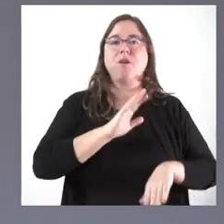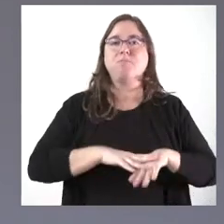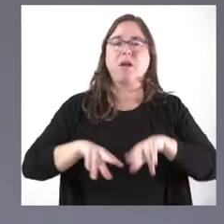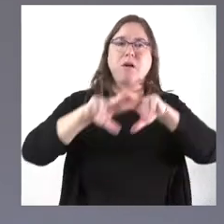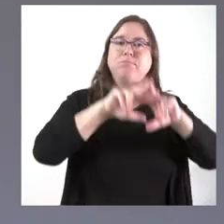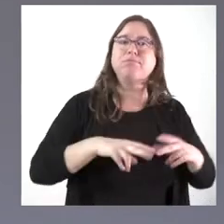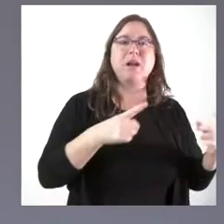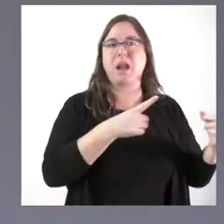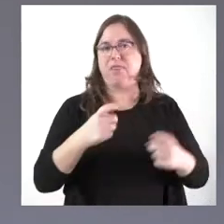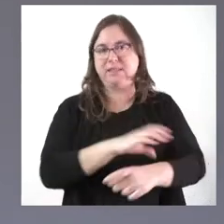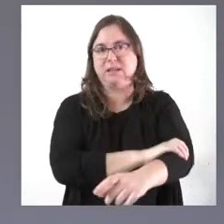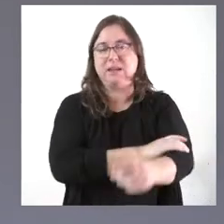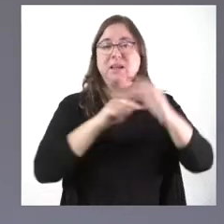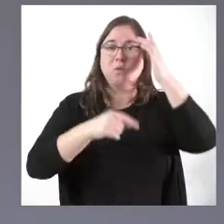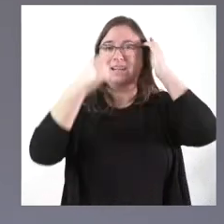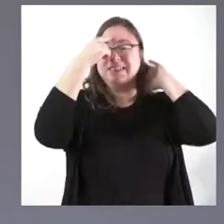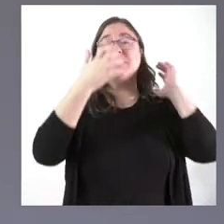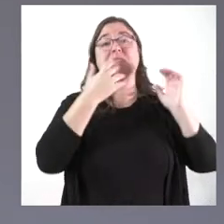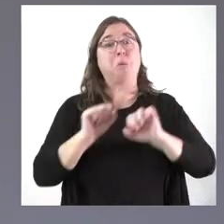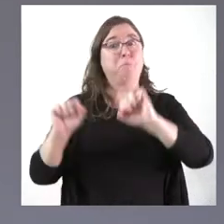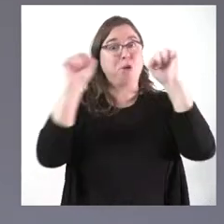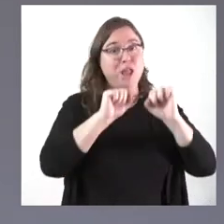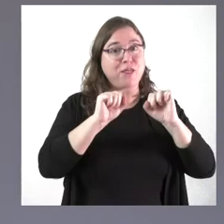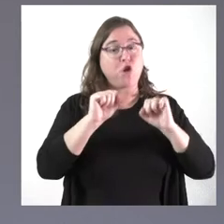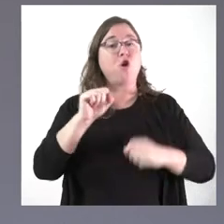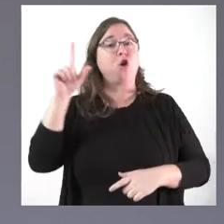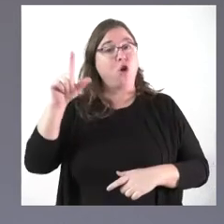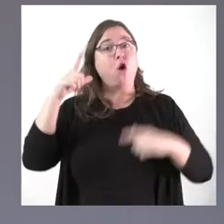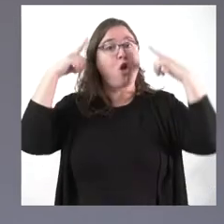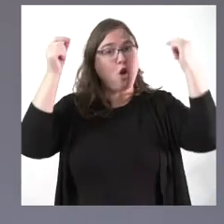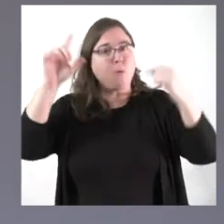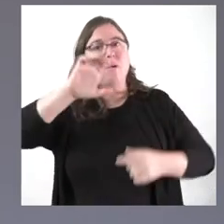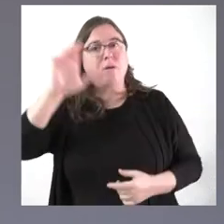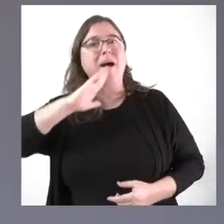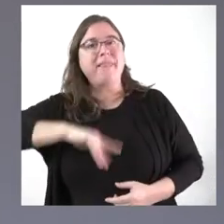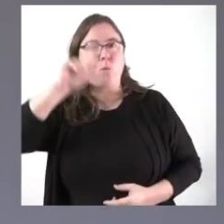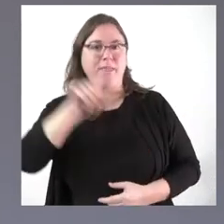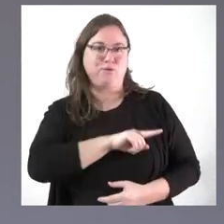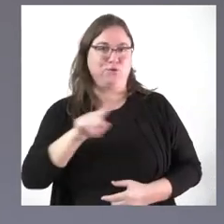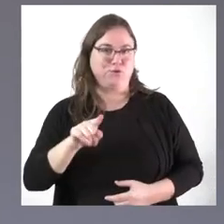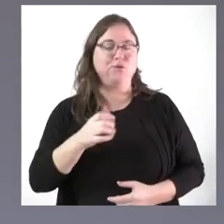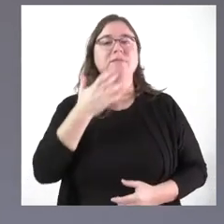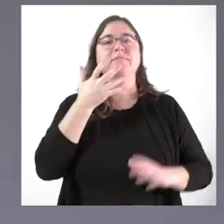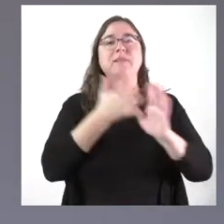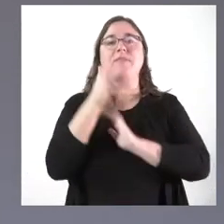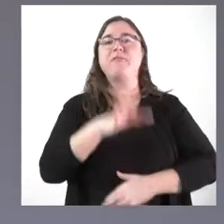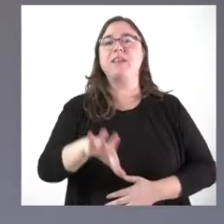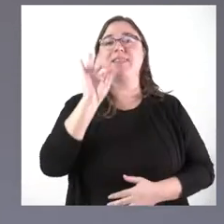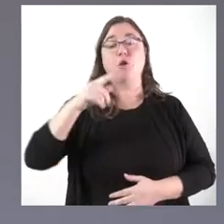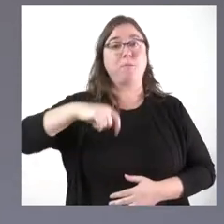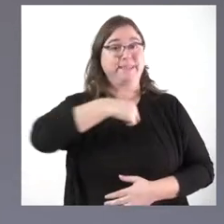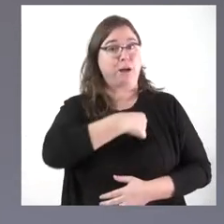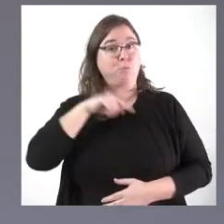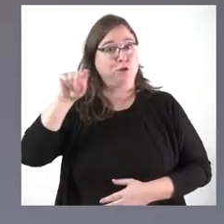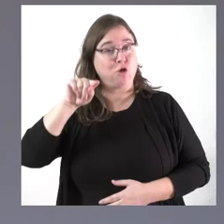necesaria para valorar si el régimen de protección que tiene el lobo en la directiva europea es el adecuado es decir una decisión de la presidenta en la comisión